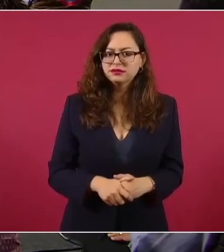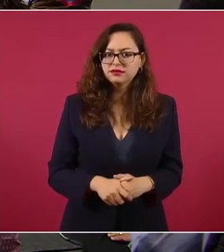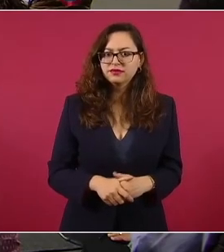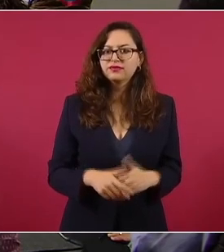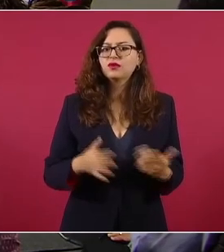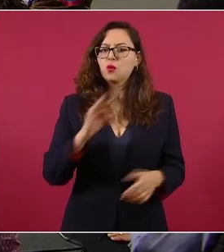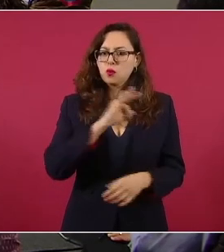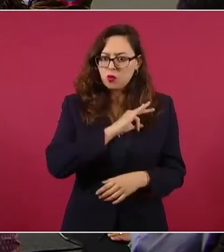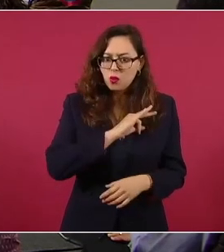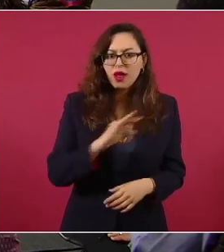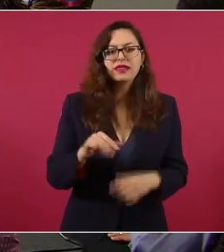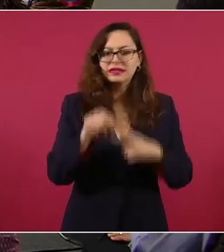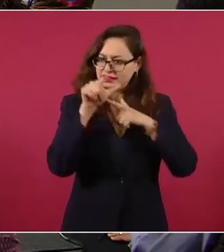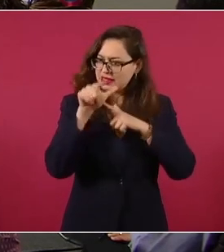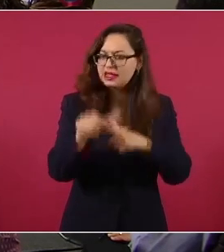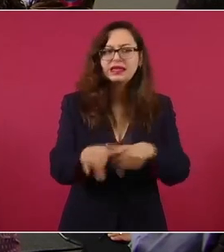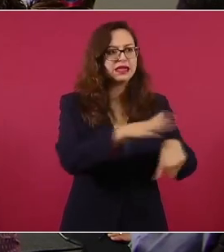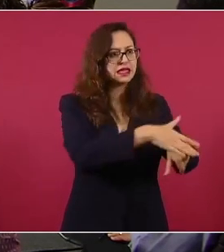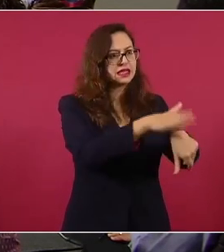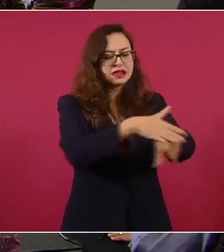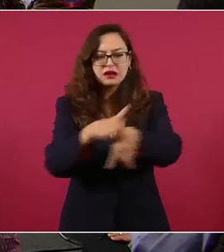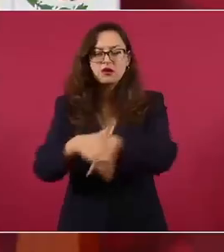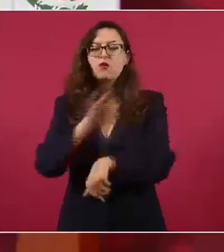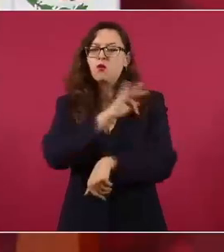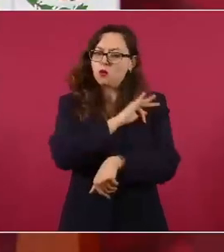Tienen que volver a convocar,